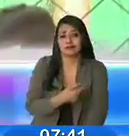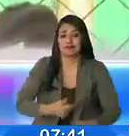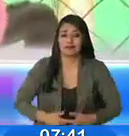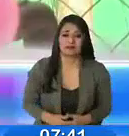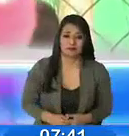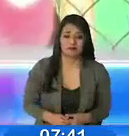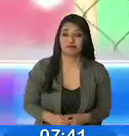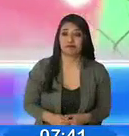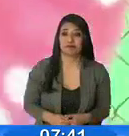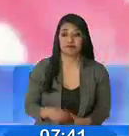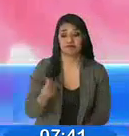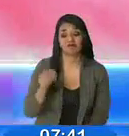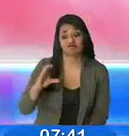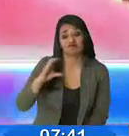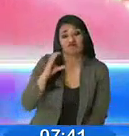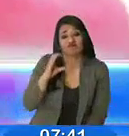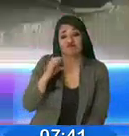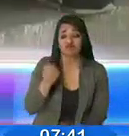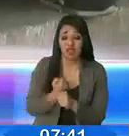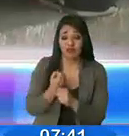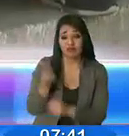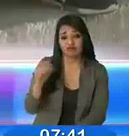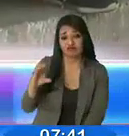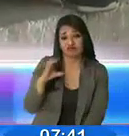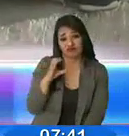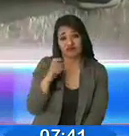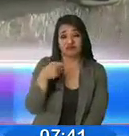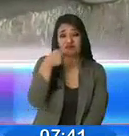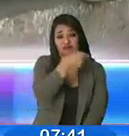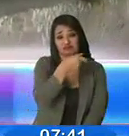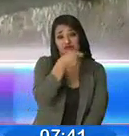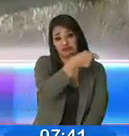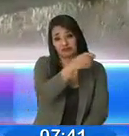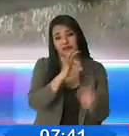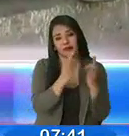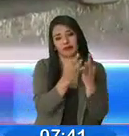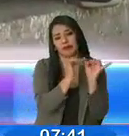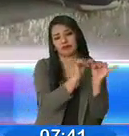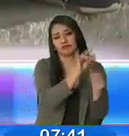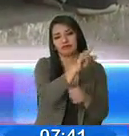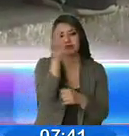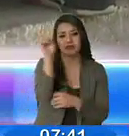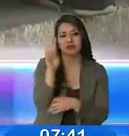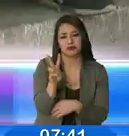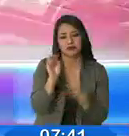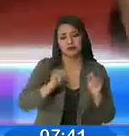los ingresos son rentables y con el trabajo puede mantener a su familia allá en Venezuela.